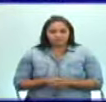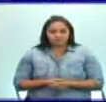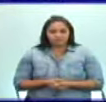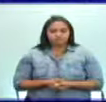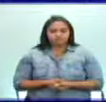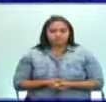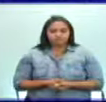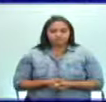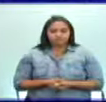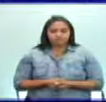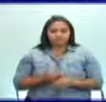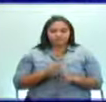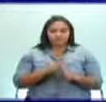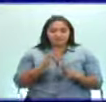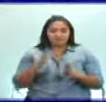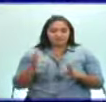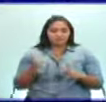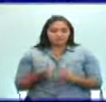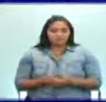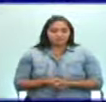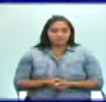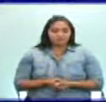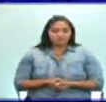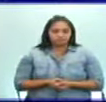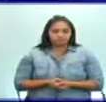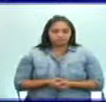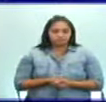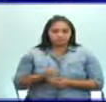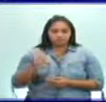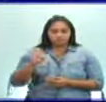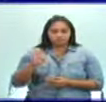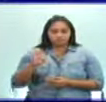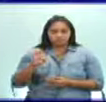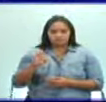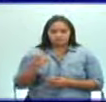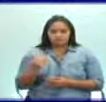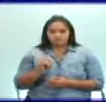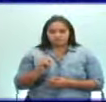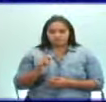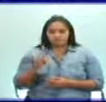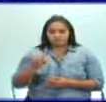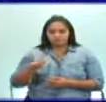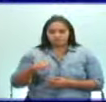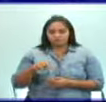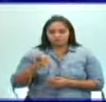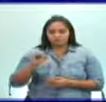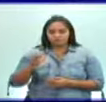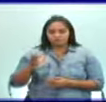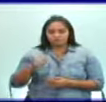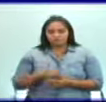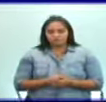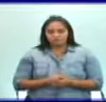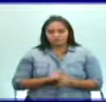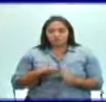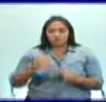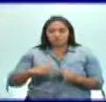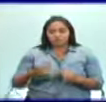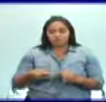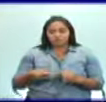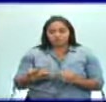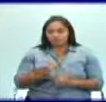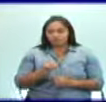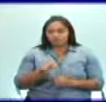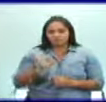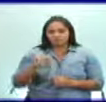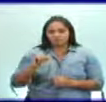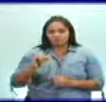decrecimiento exponencial. Y el número E es igual a 2,71, es una constante al igual que pi. Miren, ahí les represento la curva